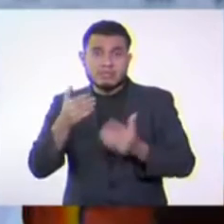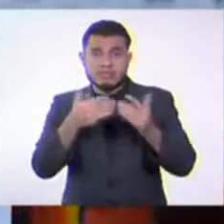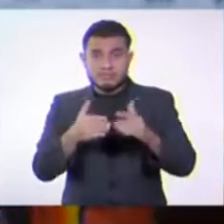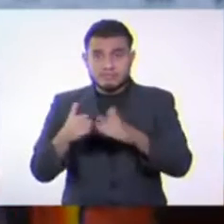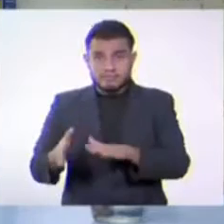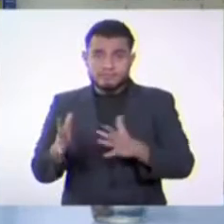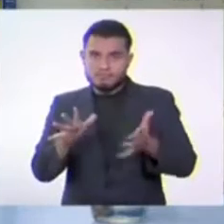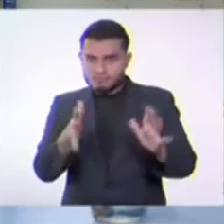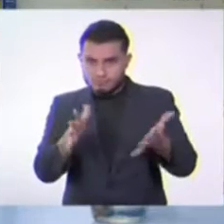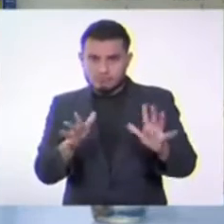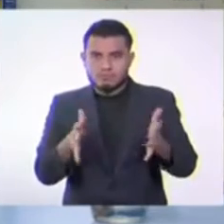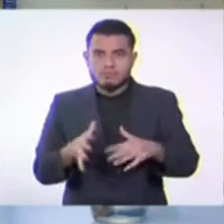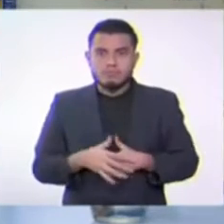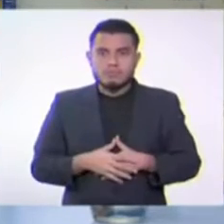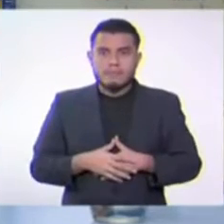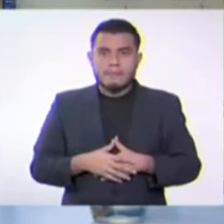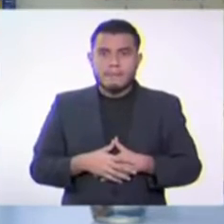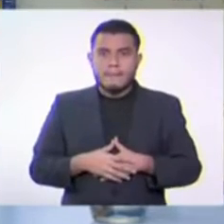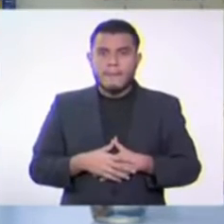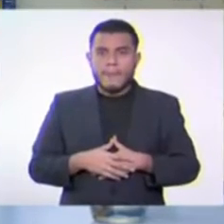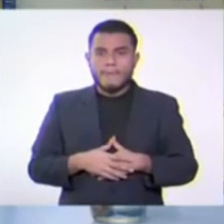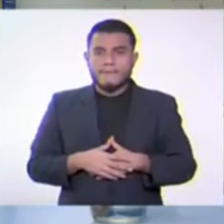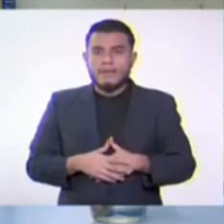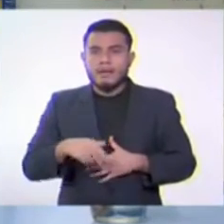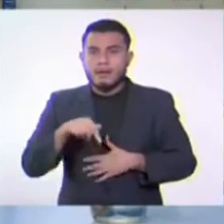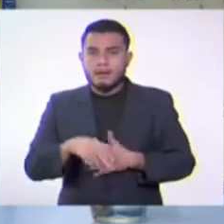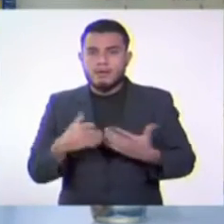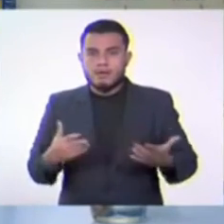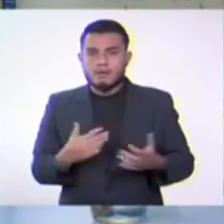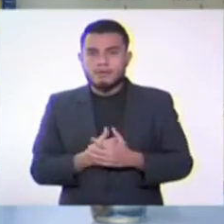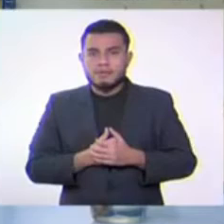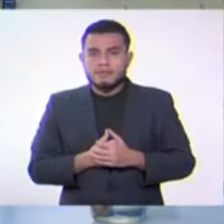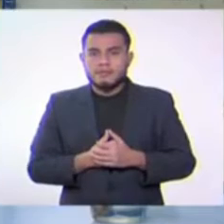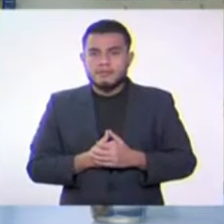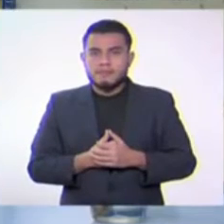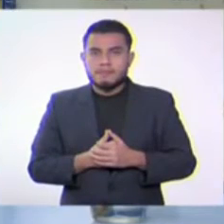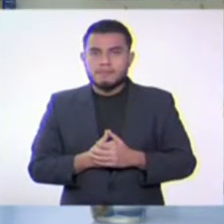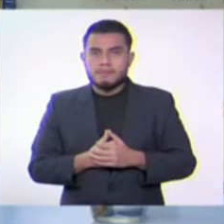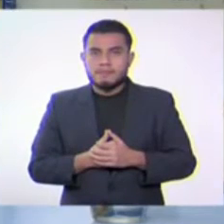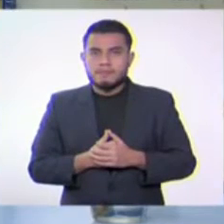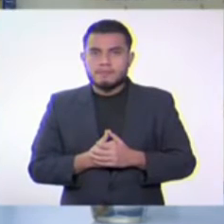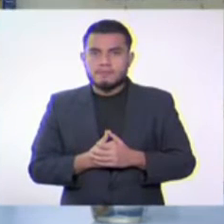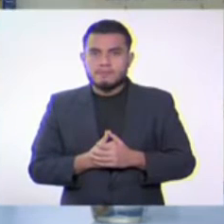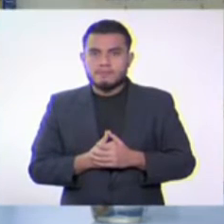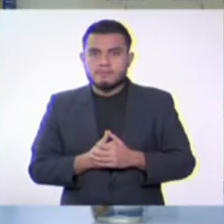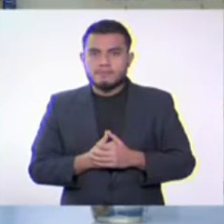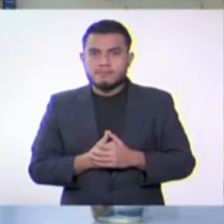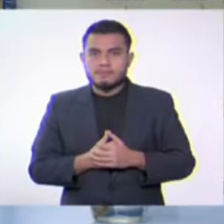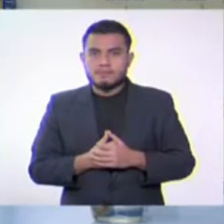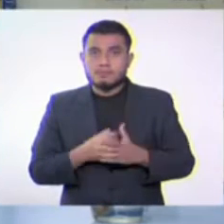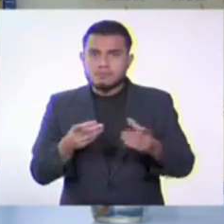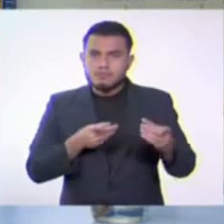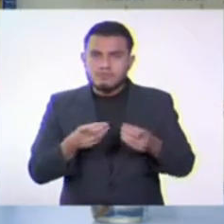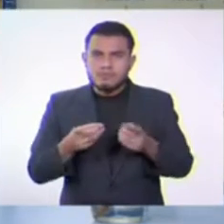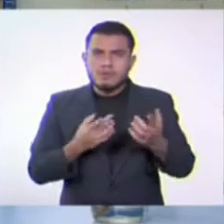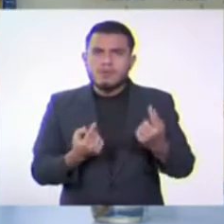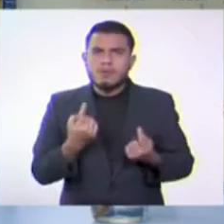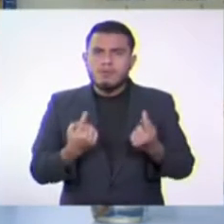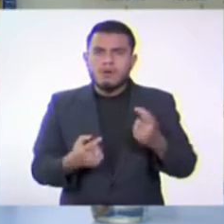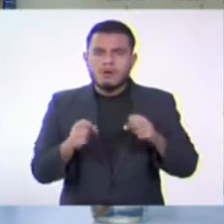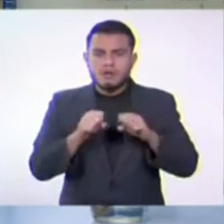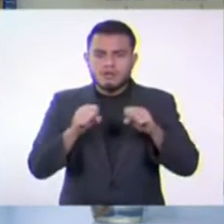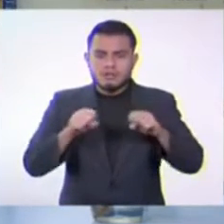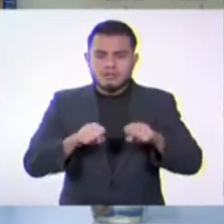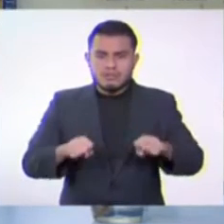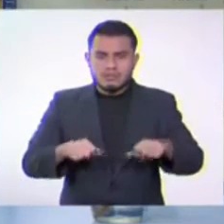menos. Ahora sí viene lo característico. ¿Qué es entonces o cuál es el sistema